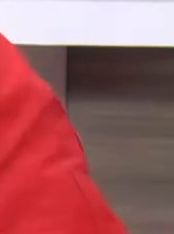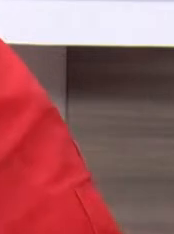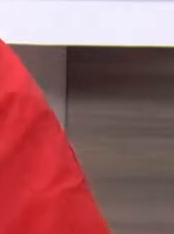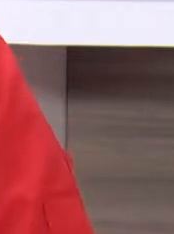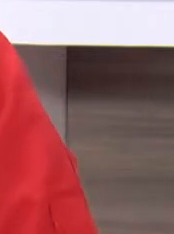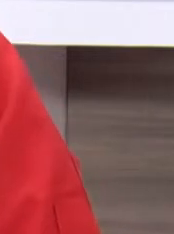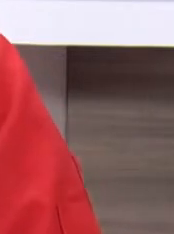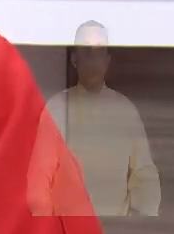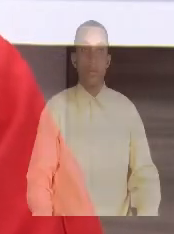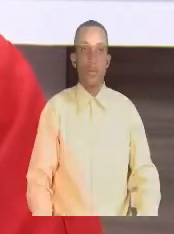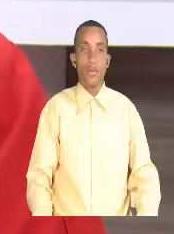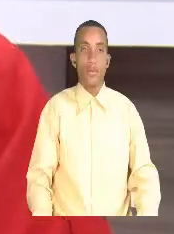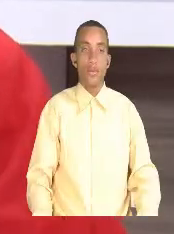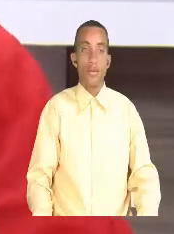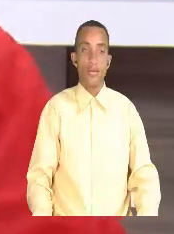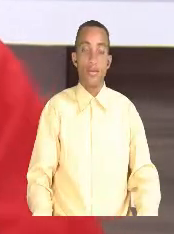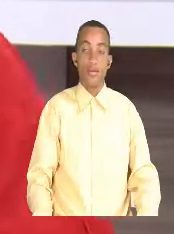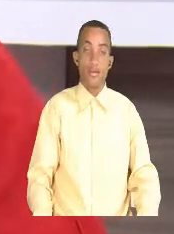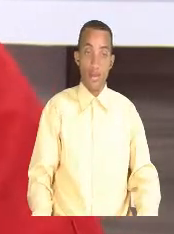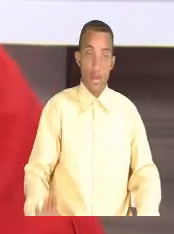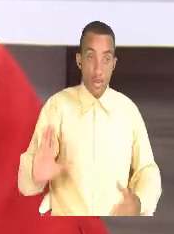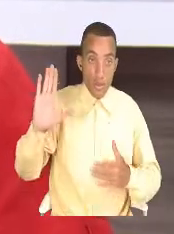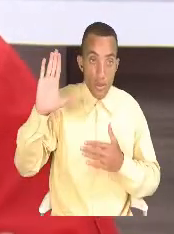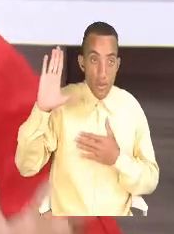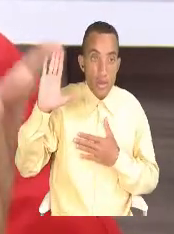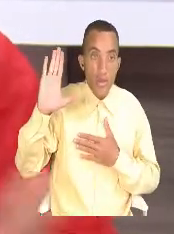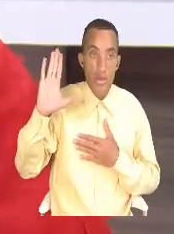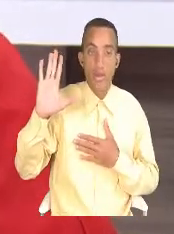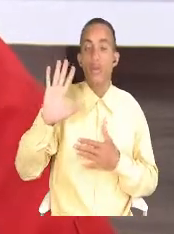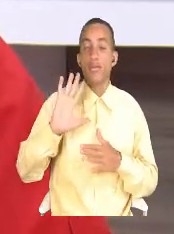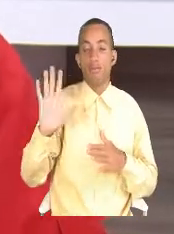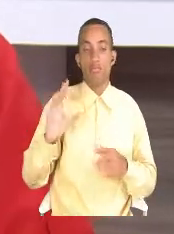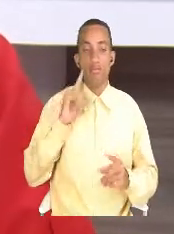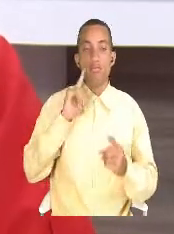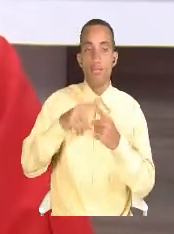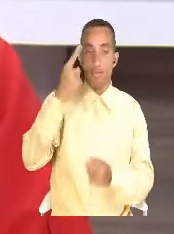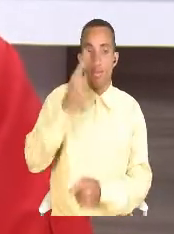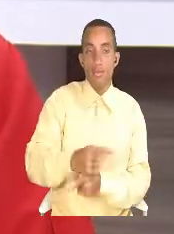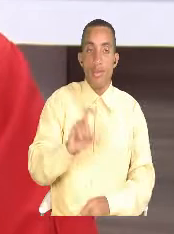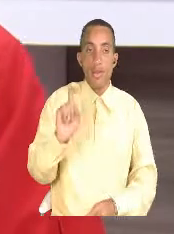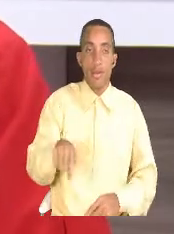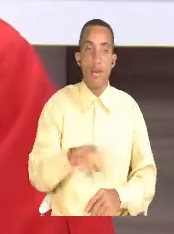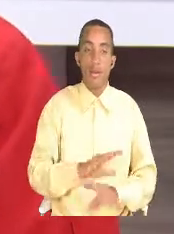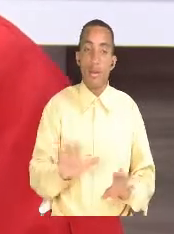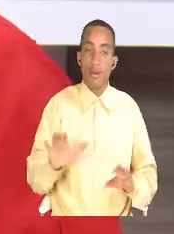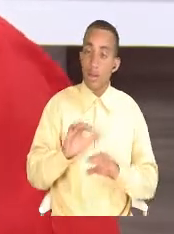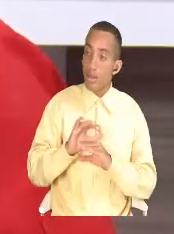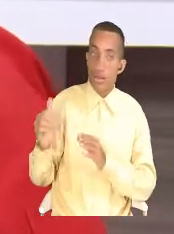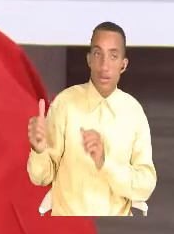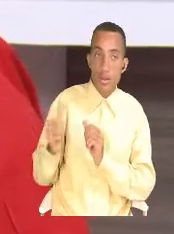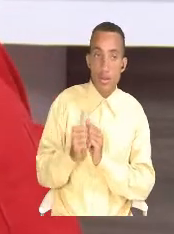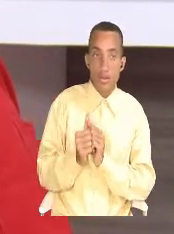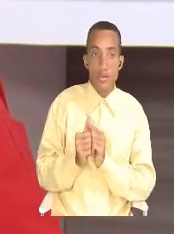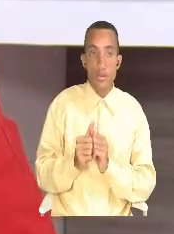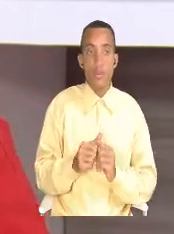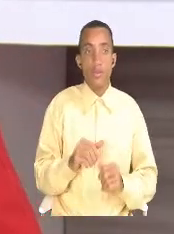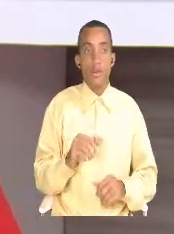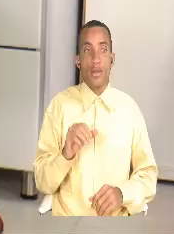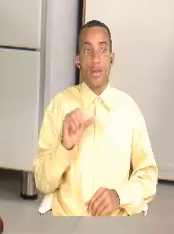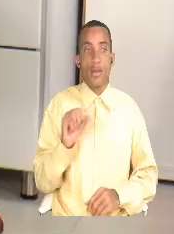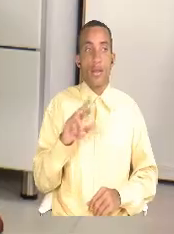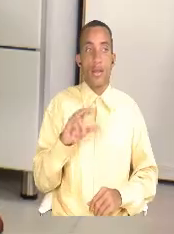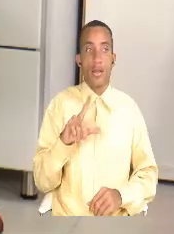Prometido es deuda, gente linda de Barranca. Deliciosa comida y unos excelentes acompañantes. Mi compañero Arley. Hola,